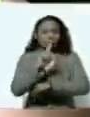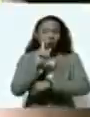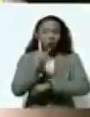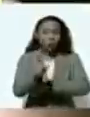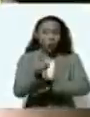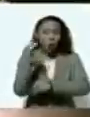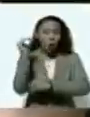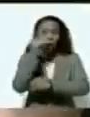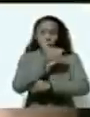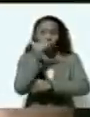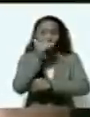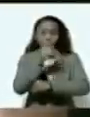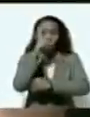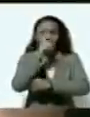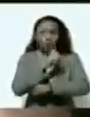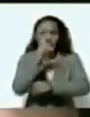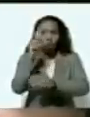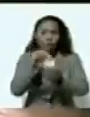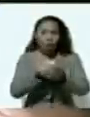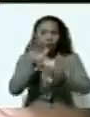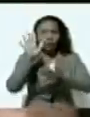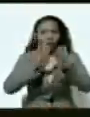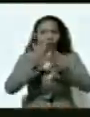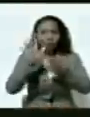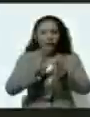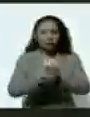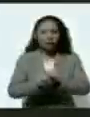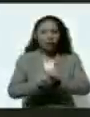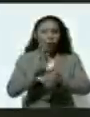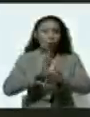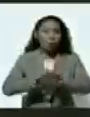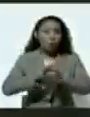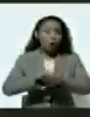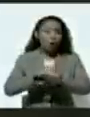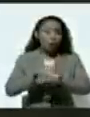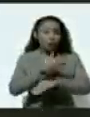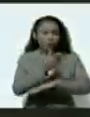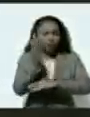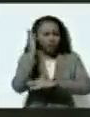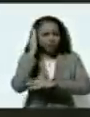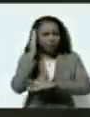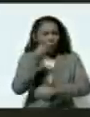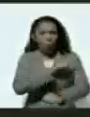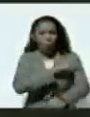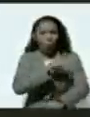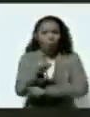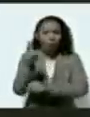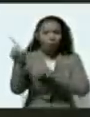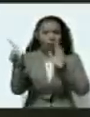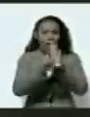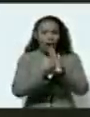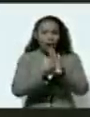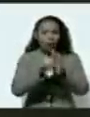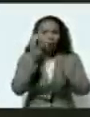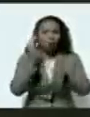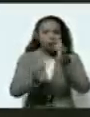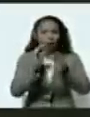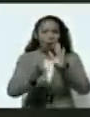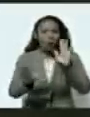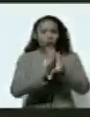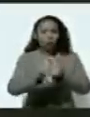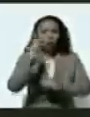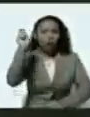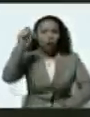de octubre del año 2015, porque como ustedes saben, el ordenamiento legal, jurídico y constitucional